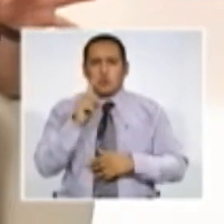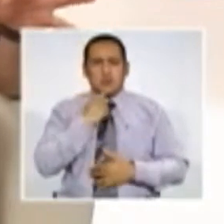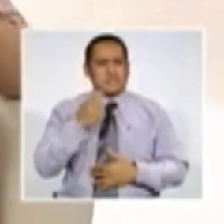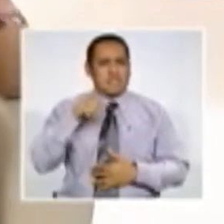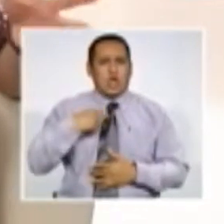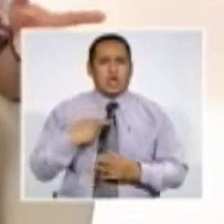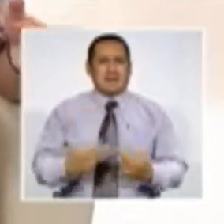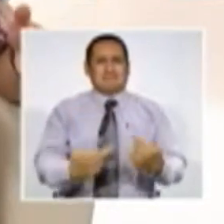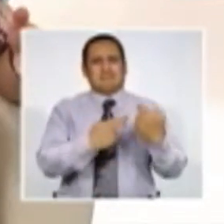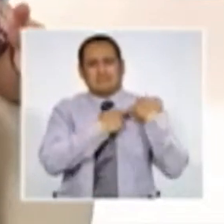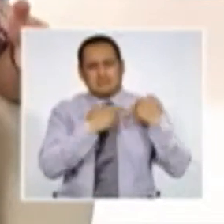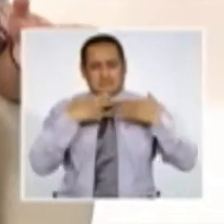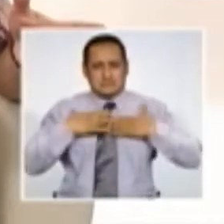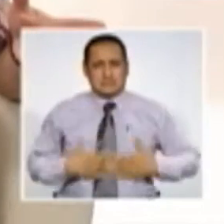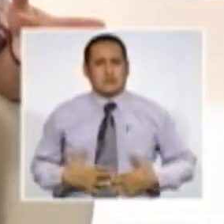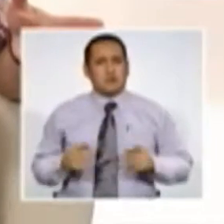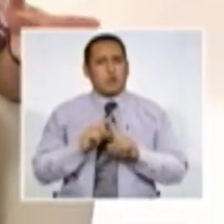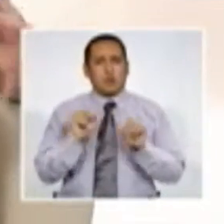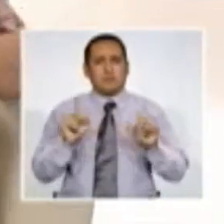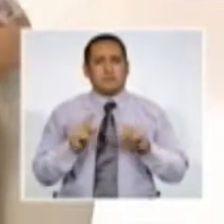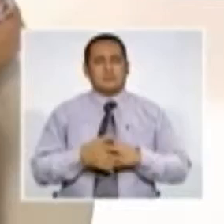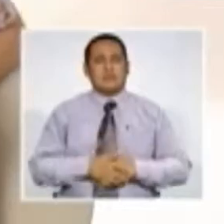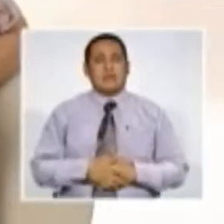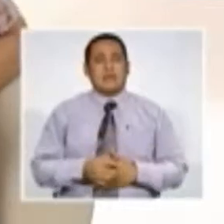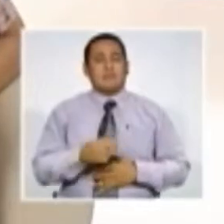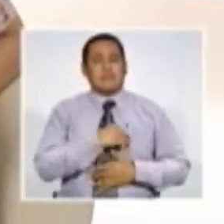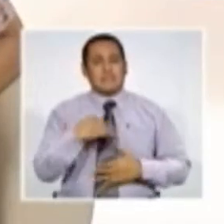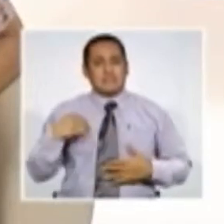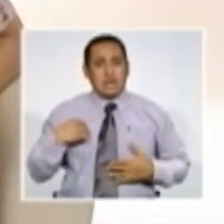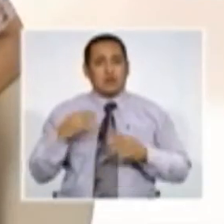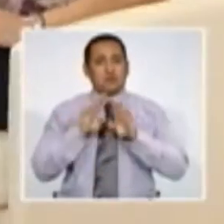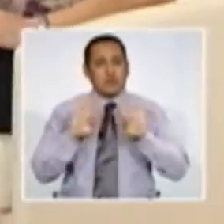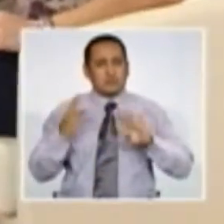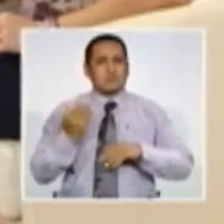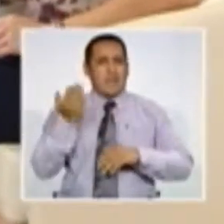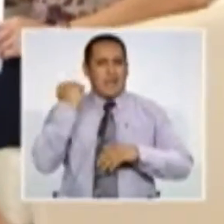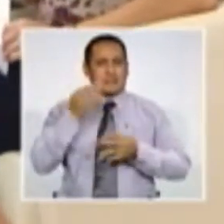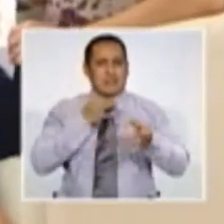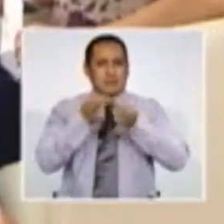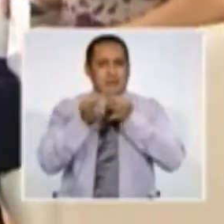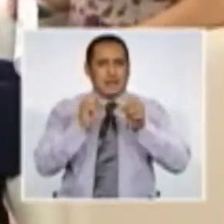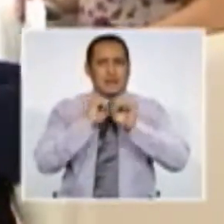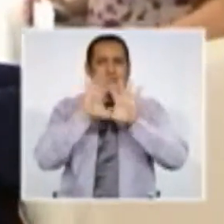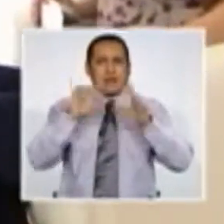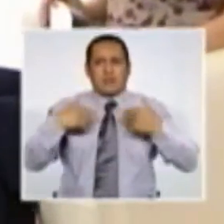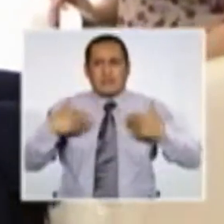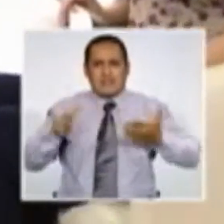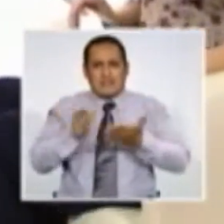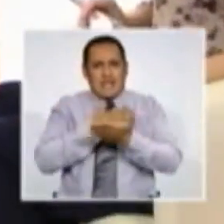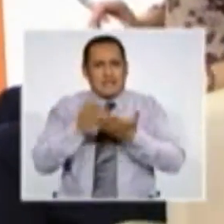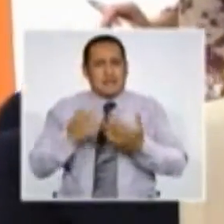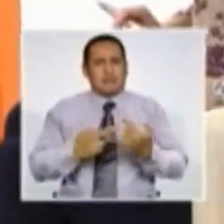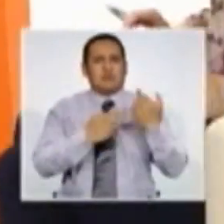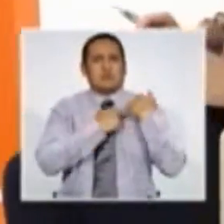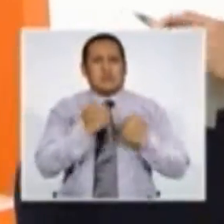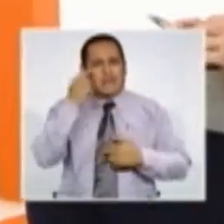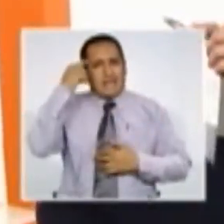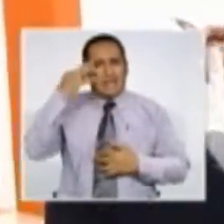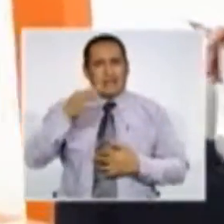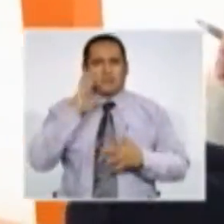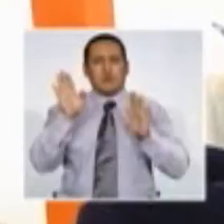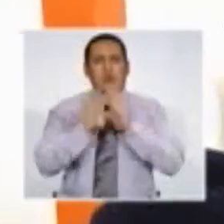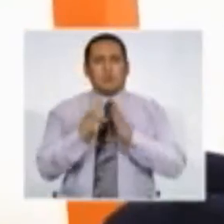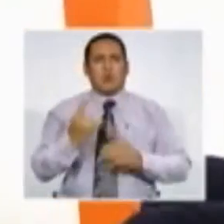como que no son obligatorias, ¿no? Efectivamente, el Ministerio de Educación ha sido claro en esto, ¿no? Que no es obligatorio el